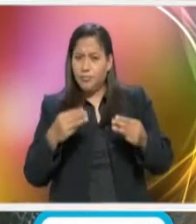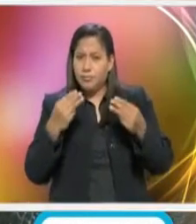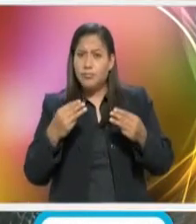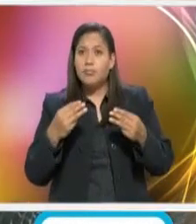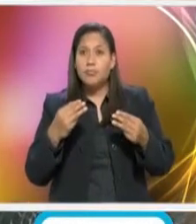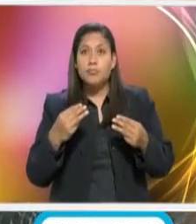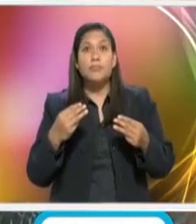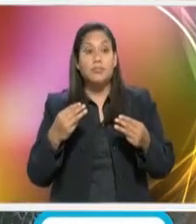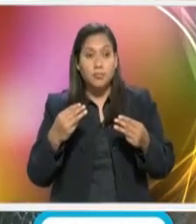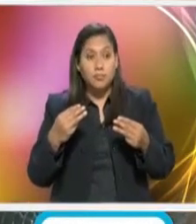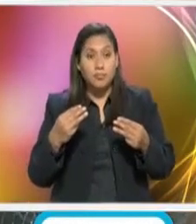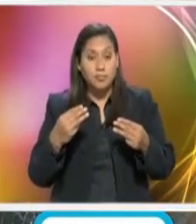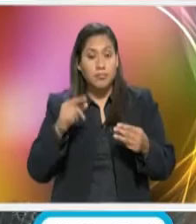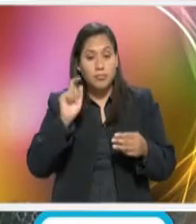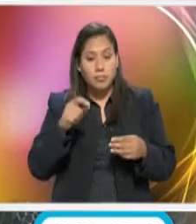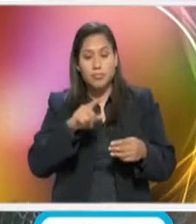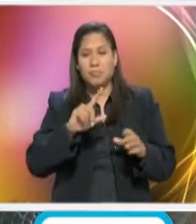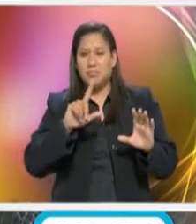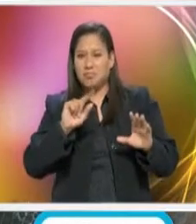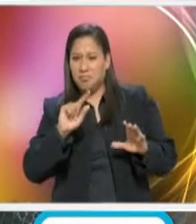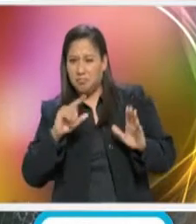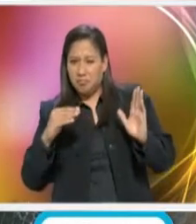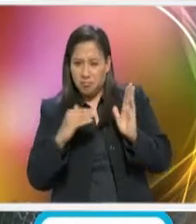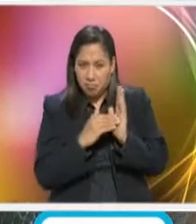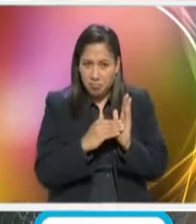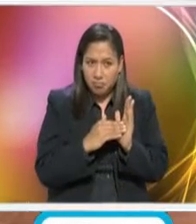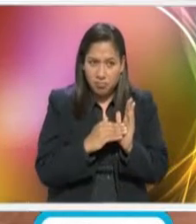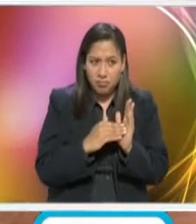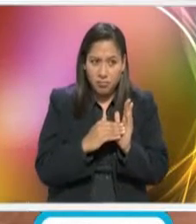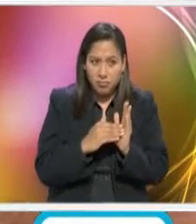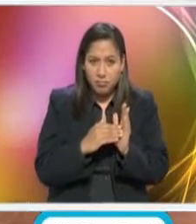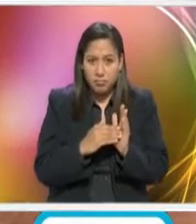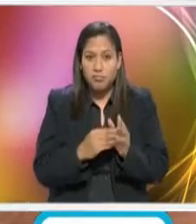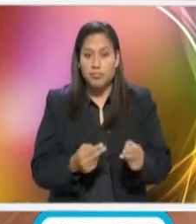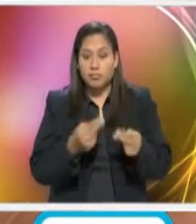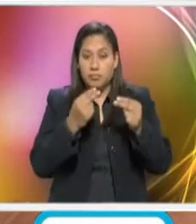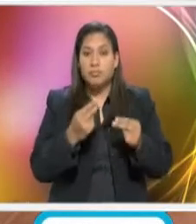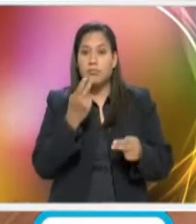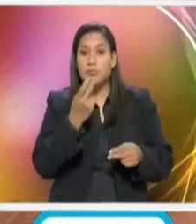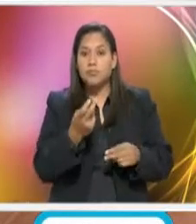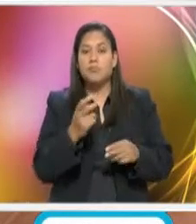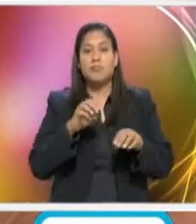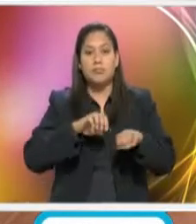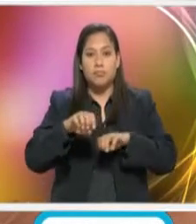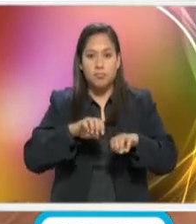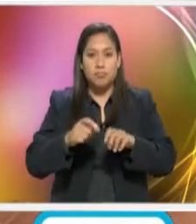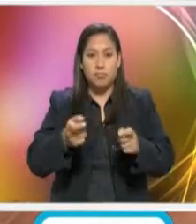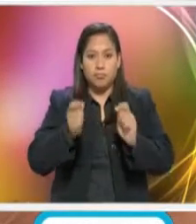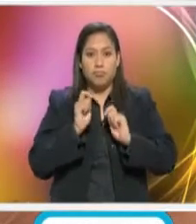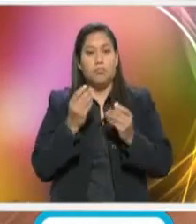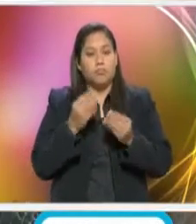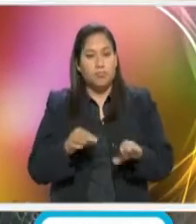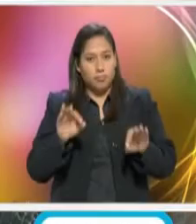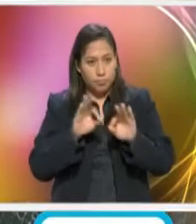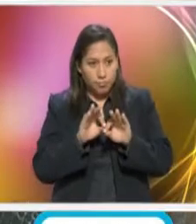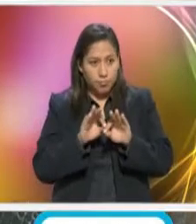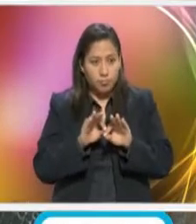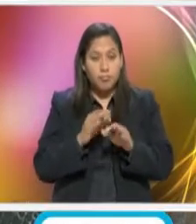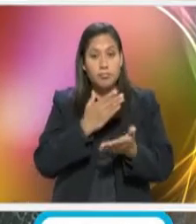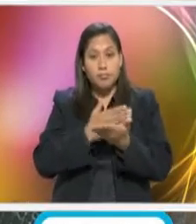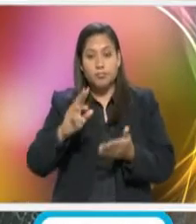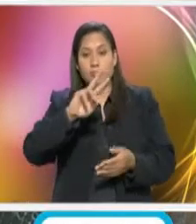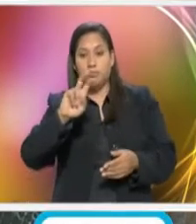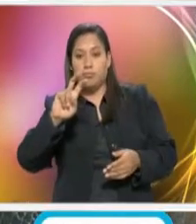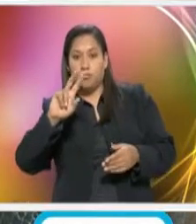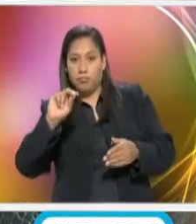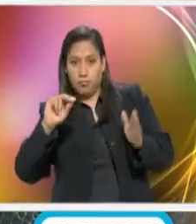públicos que constituyen más de 70,000 locatarios y esto nos da una fuente de empleo muy importante de más de